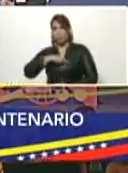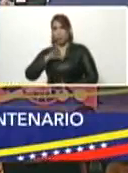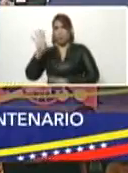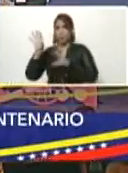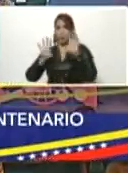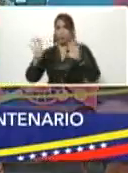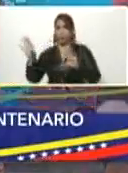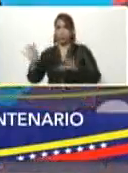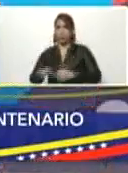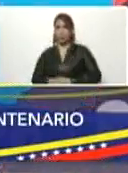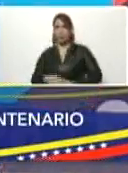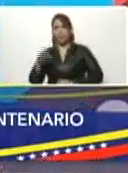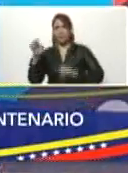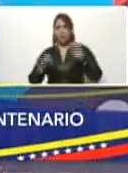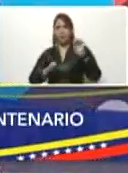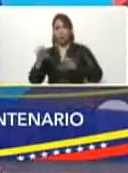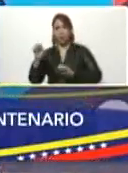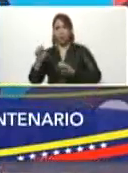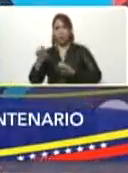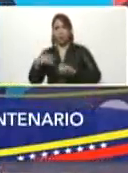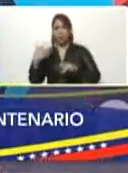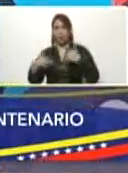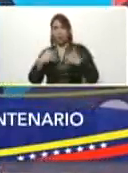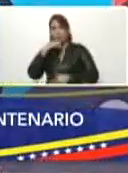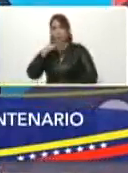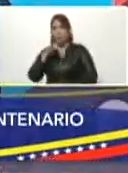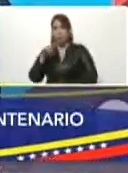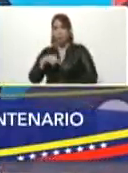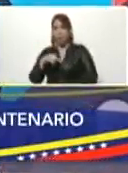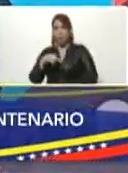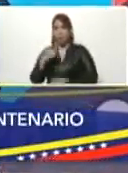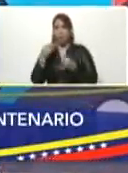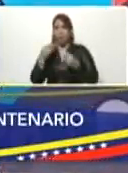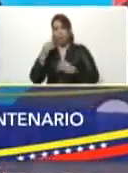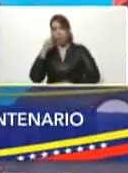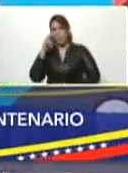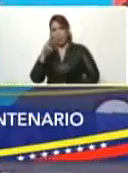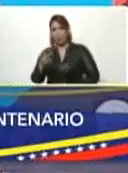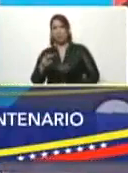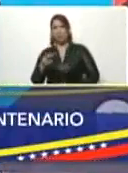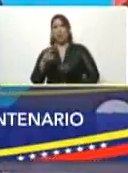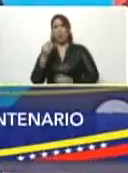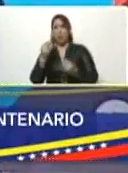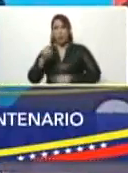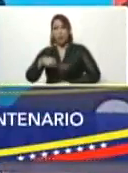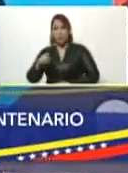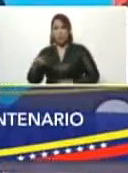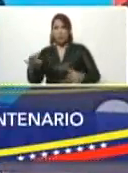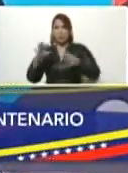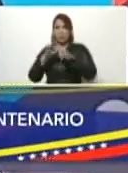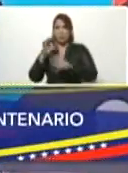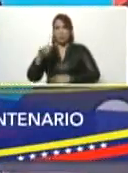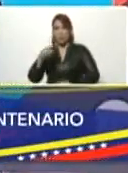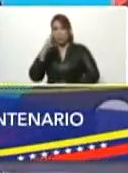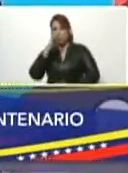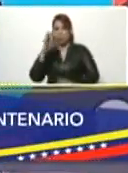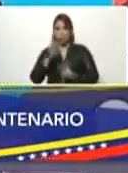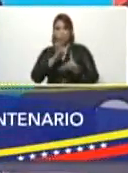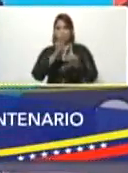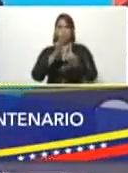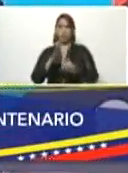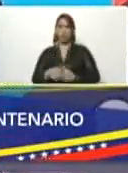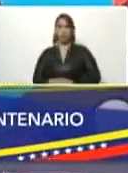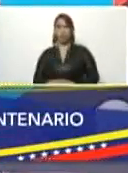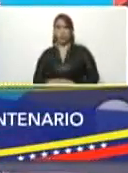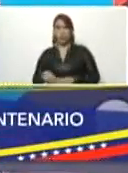países y evaluar este hecho histórico, pero desde un punto de vista actual, la necesidad de la unión. El asedio del imperialismo